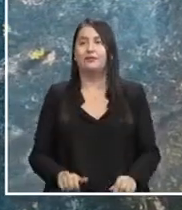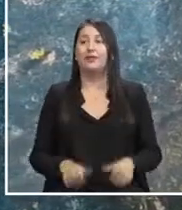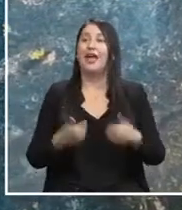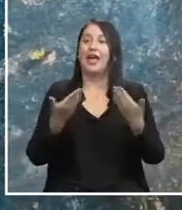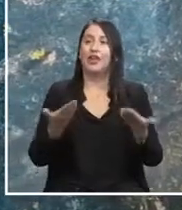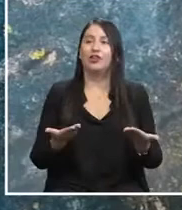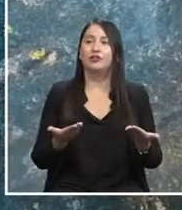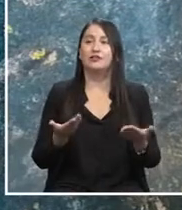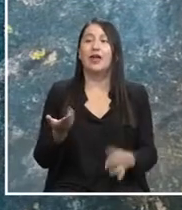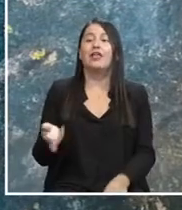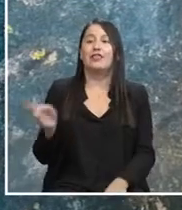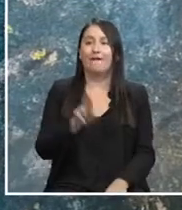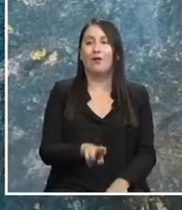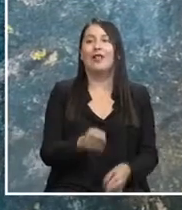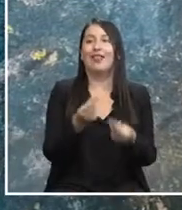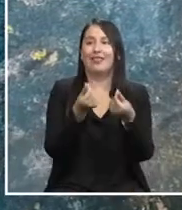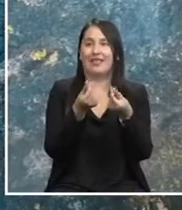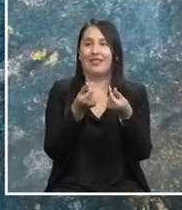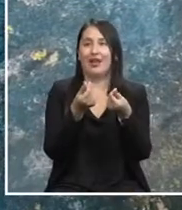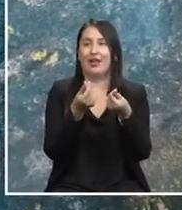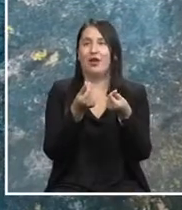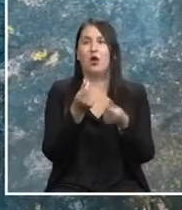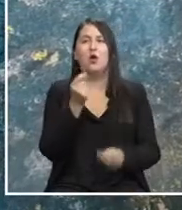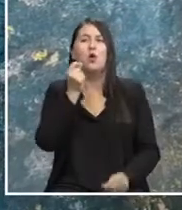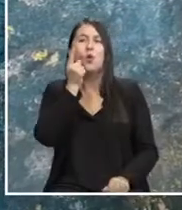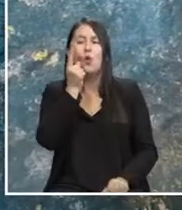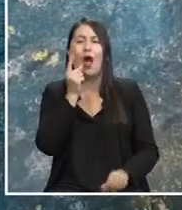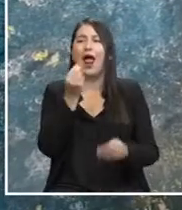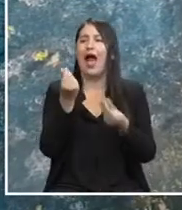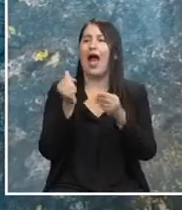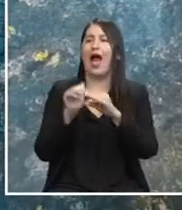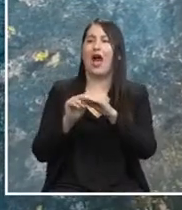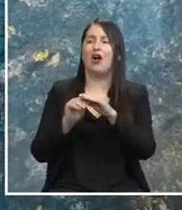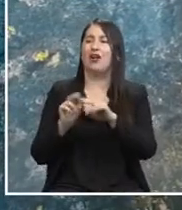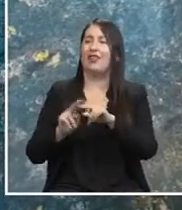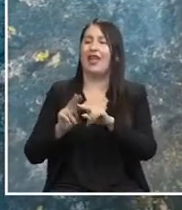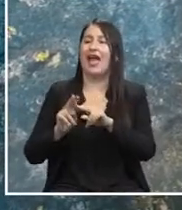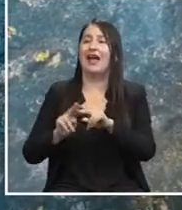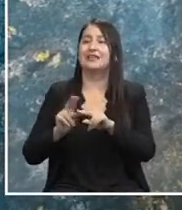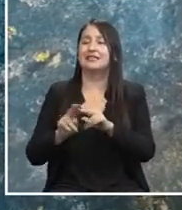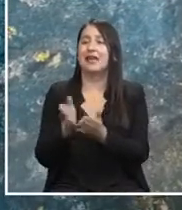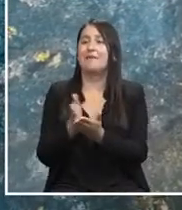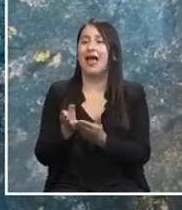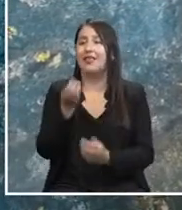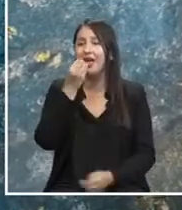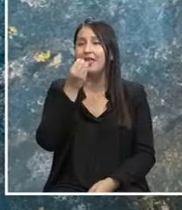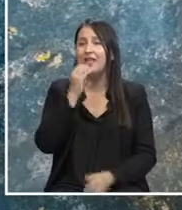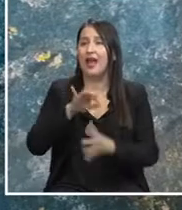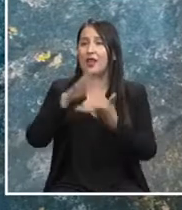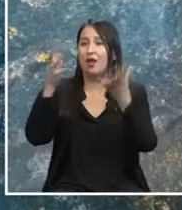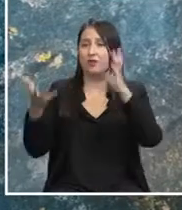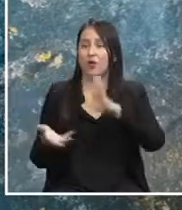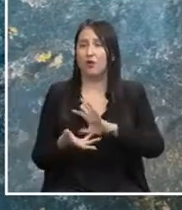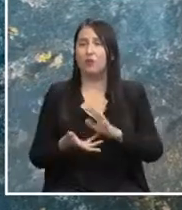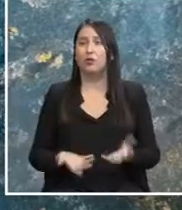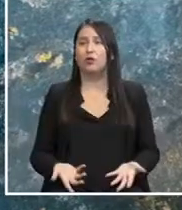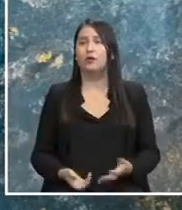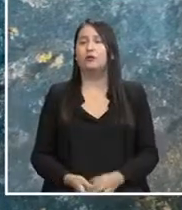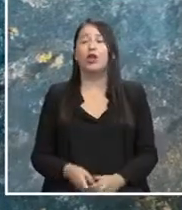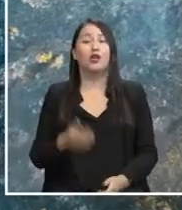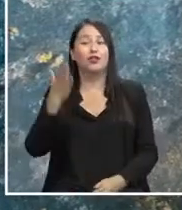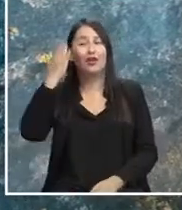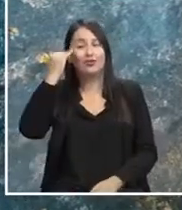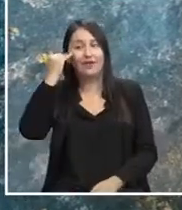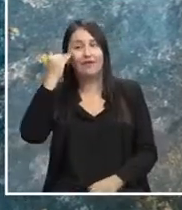Entonces, de vuelta al dinero, ¿cuál sería el ahorro de adoptar la dieta de salud planetaria en todo el mundo? No